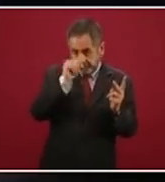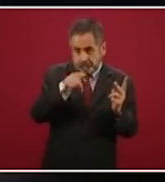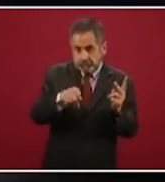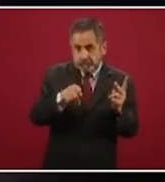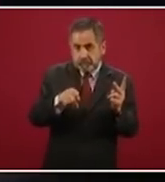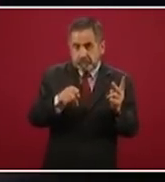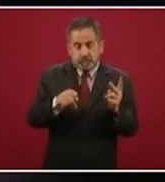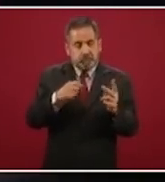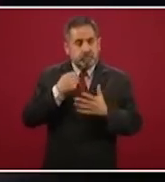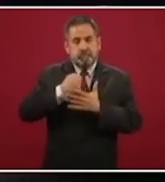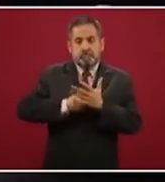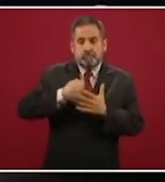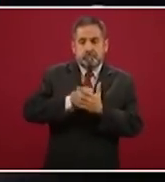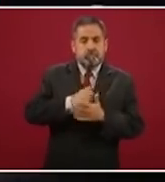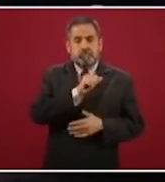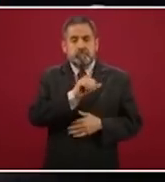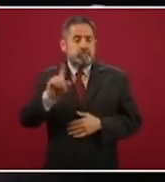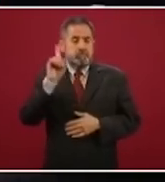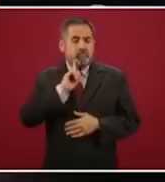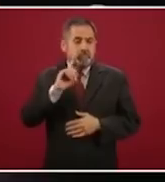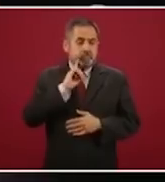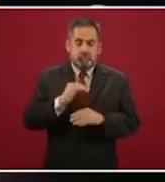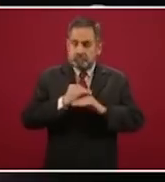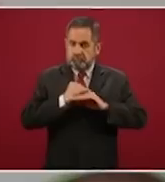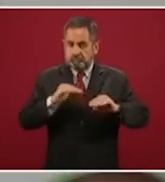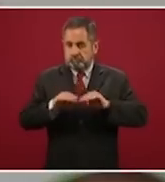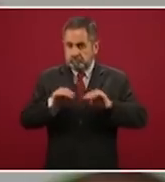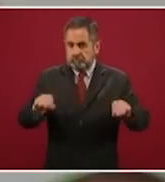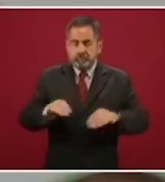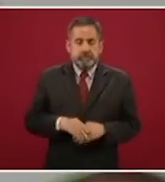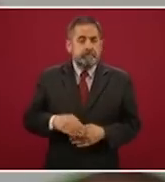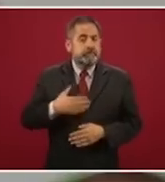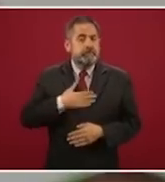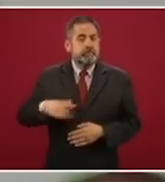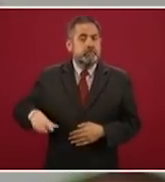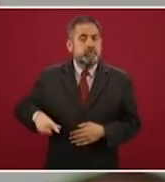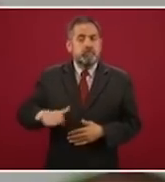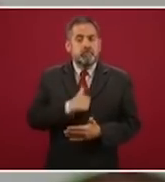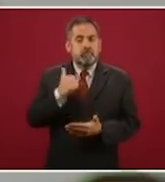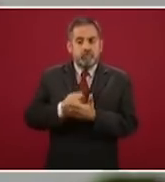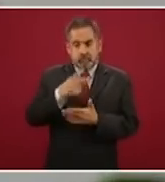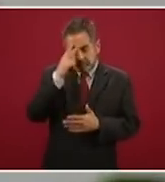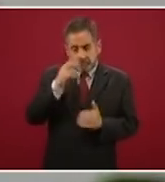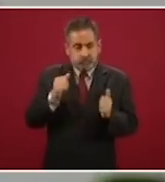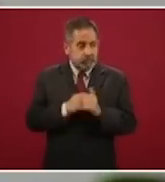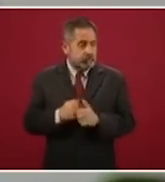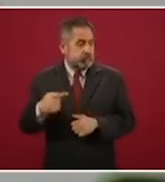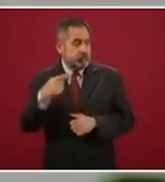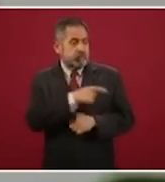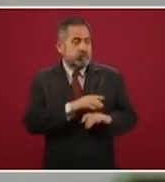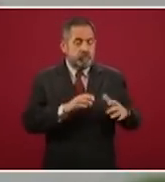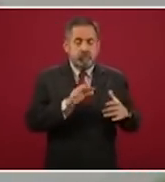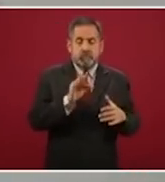lucha por la igualdad de las mujeres y en particular en el gobierno de la ciudad a través del Fondo de Desarrollo Social de